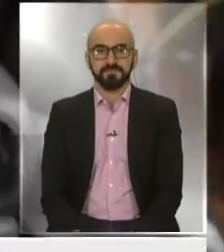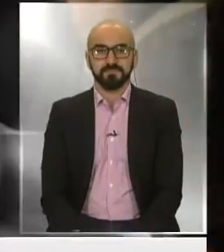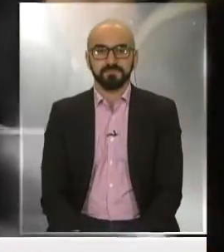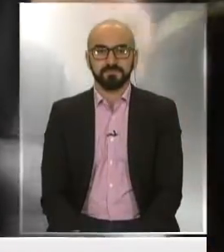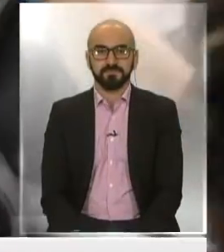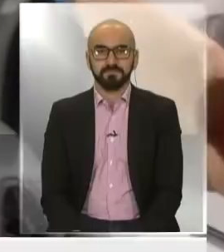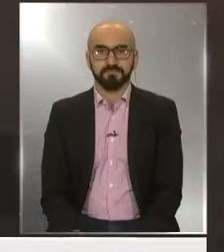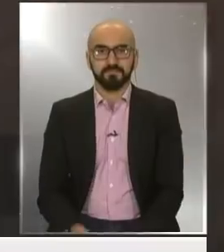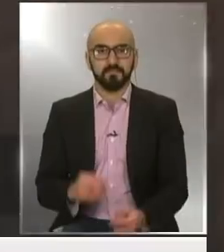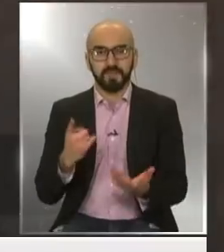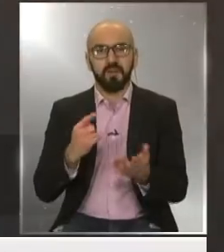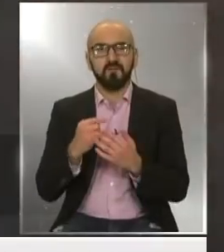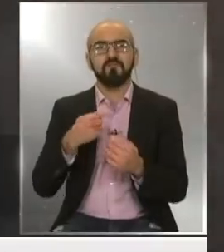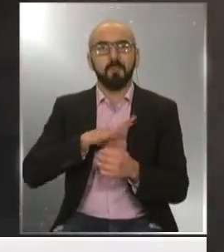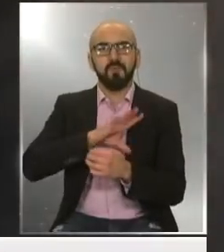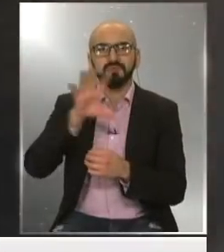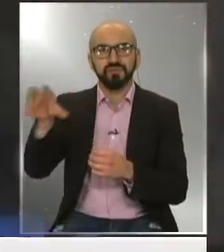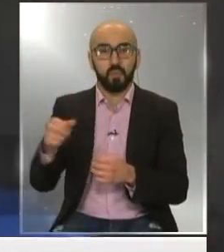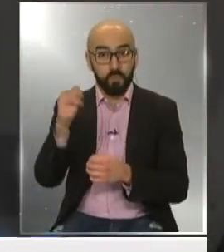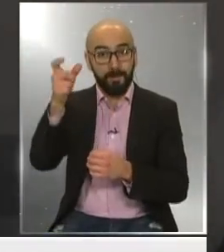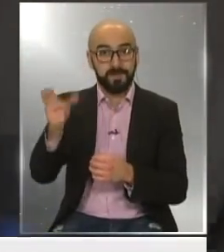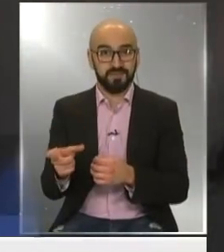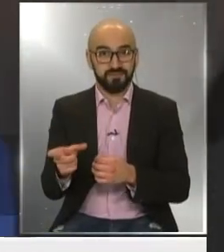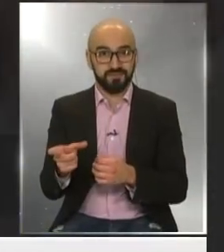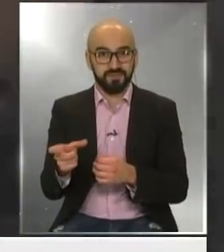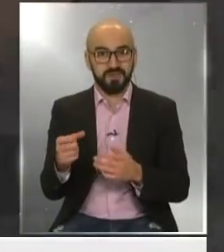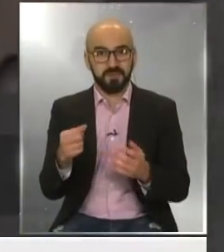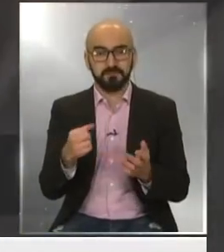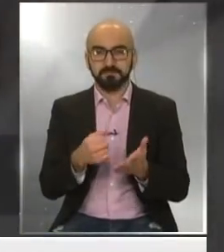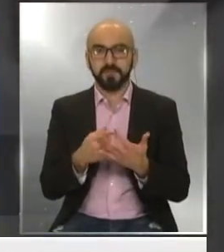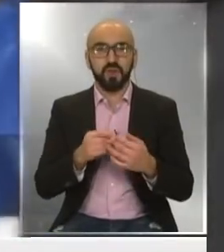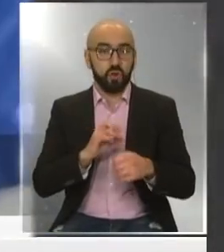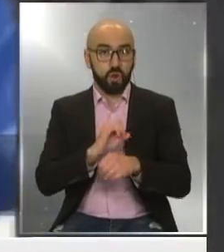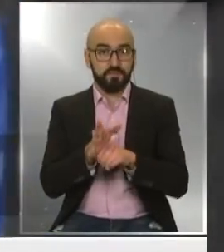Vamos a buscar un paciente ya COVID positivo